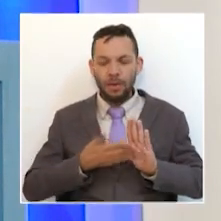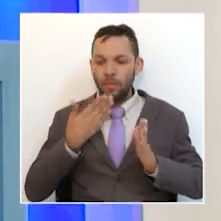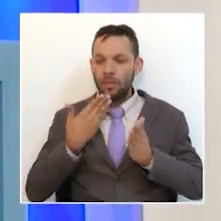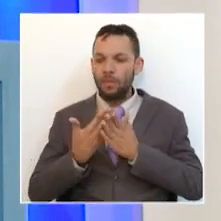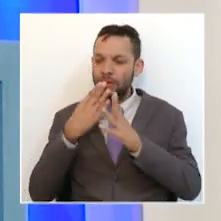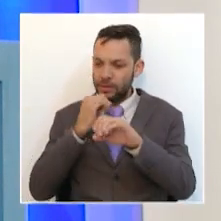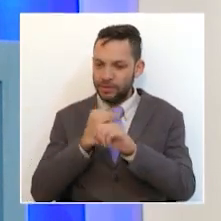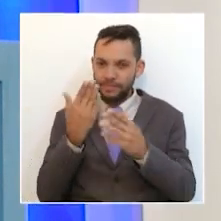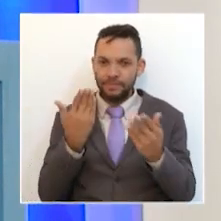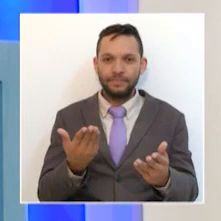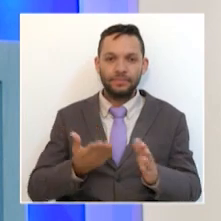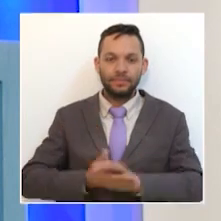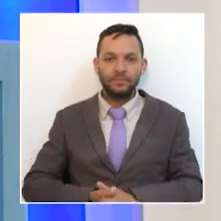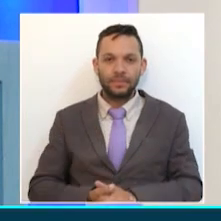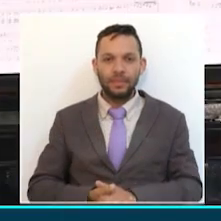noches y adelante.